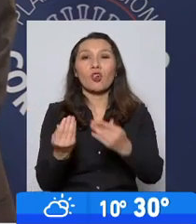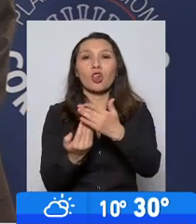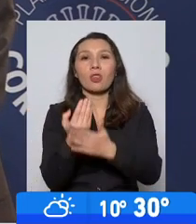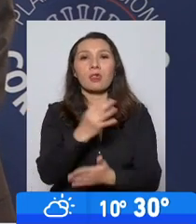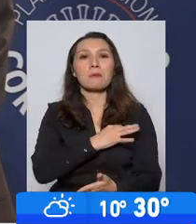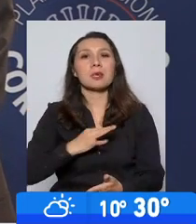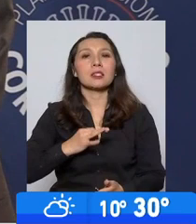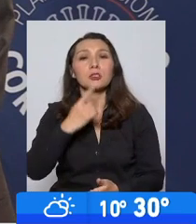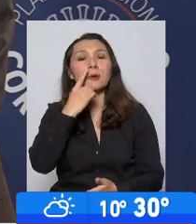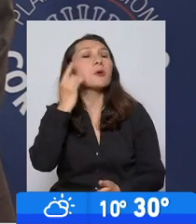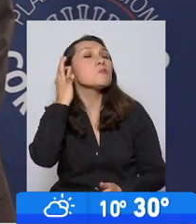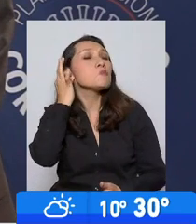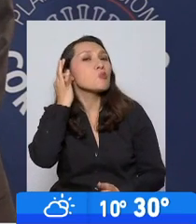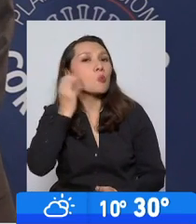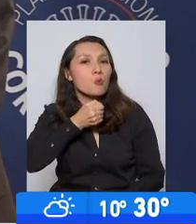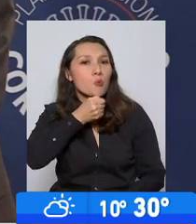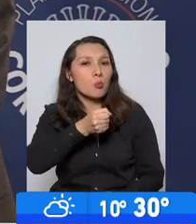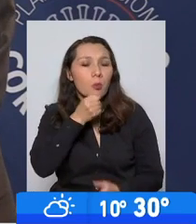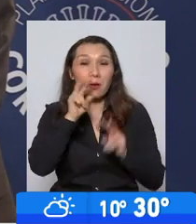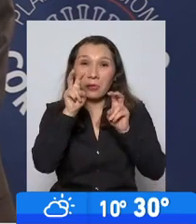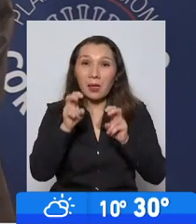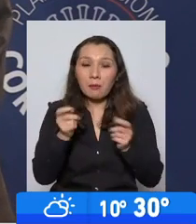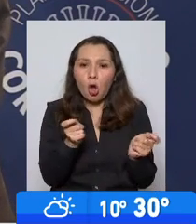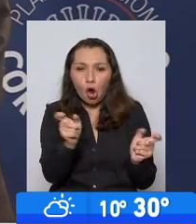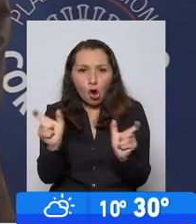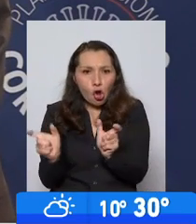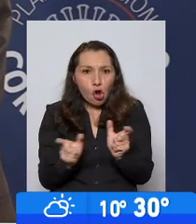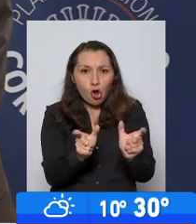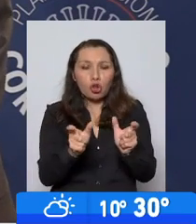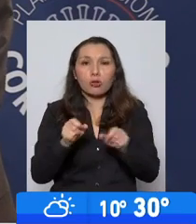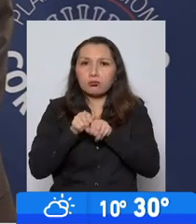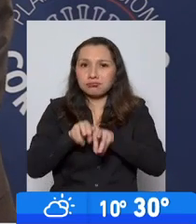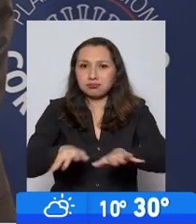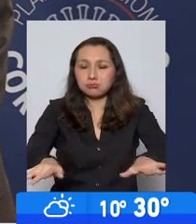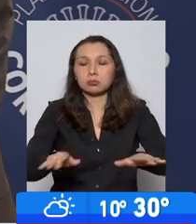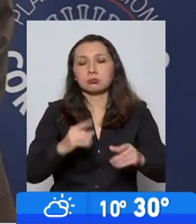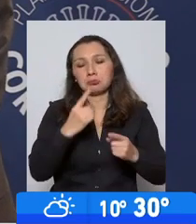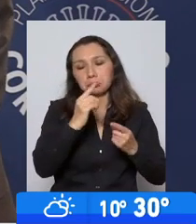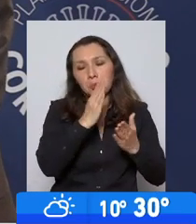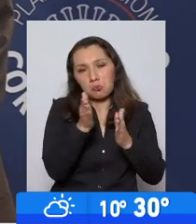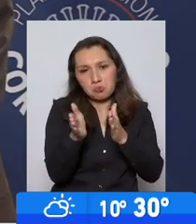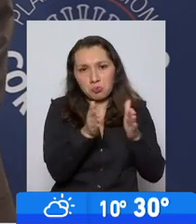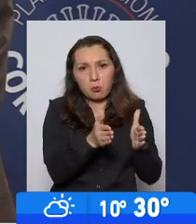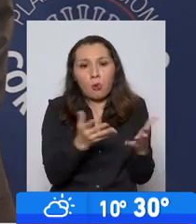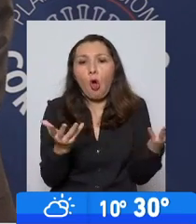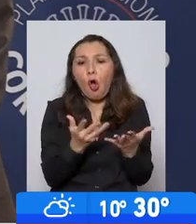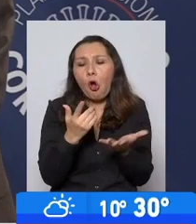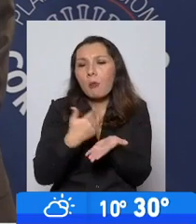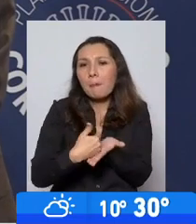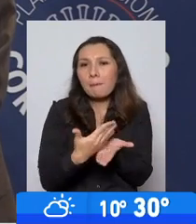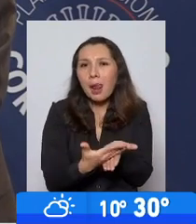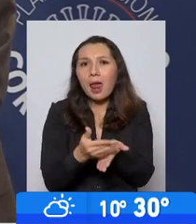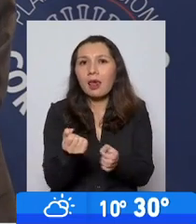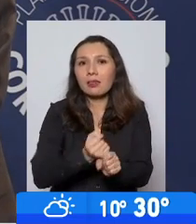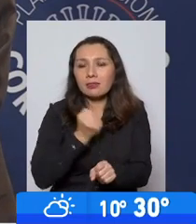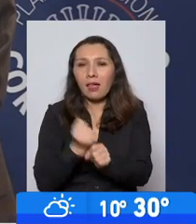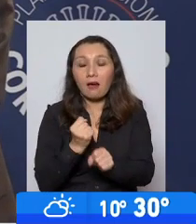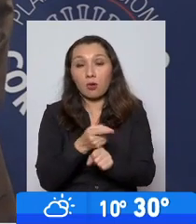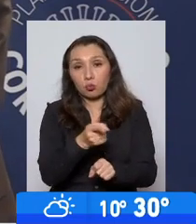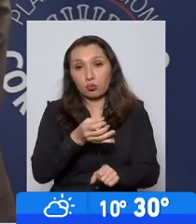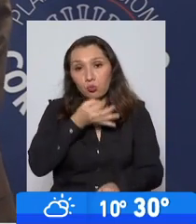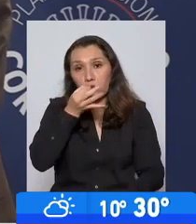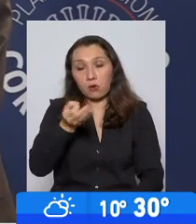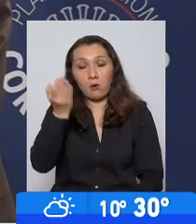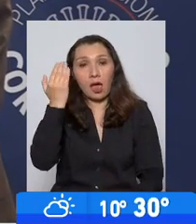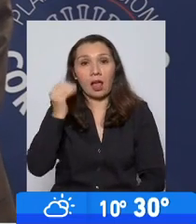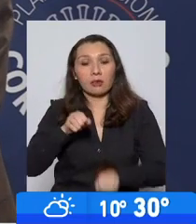ministro. Sobre el manejo de esta pandemia en varios aspectos. Por una parte, ¿cómo se está planificando trabajar, usted lo